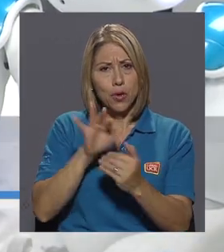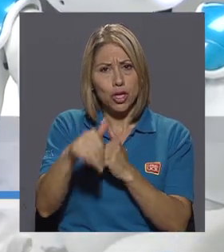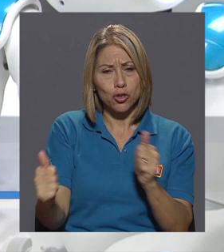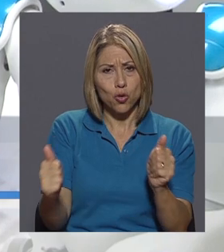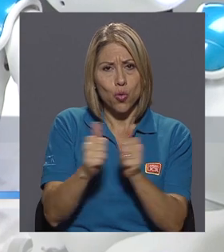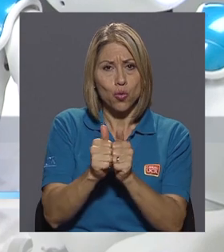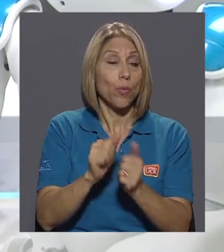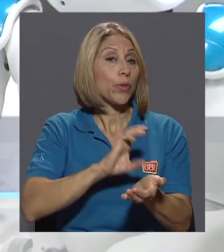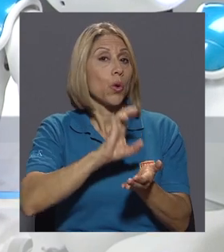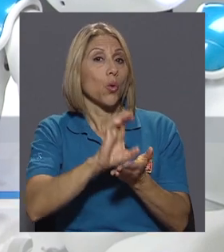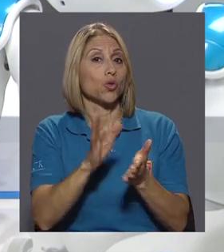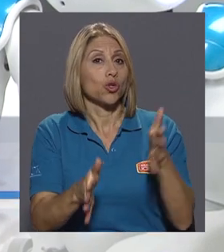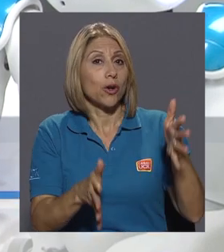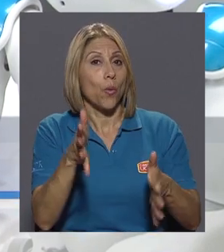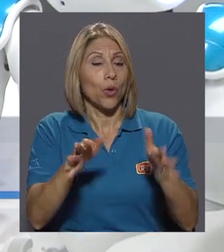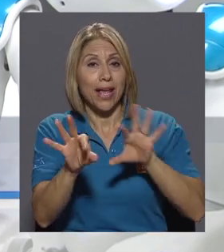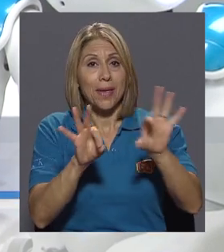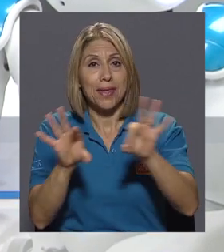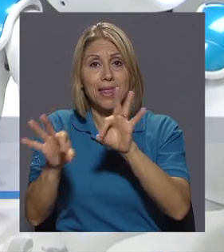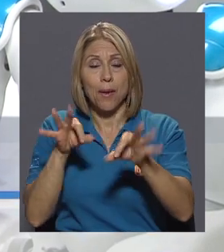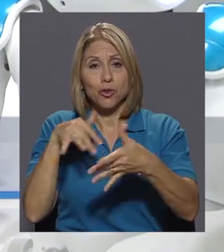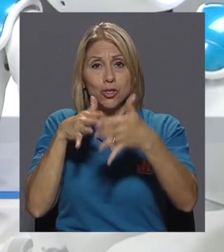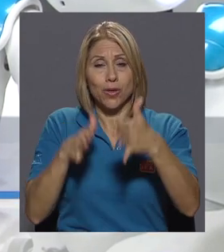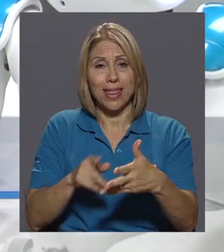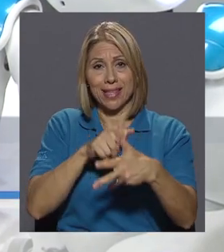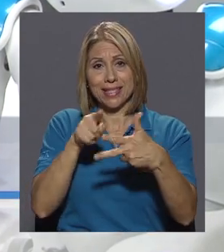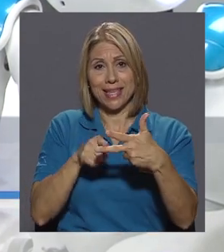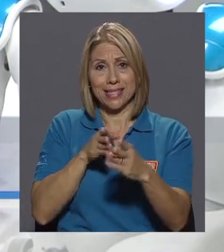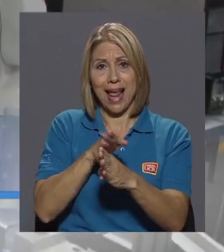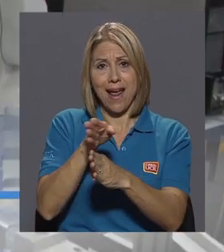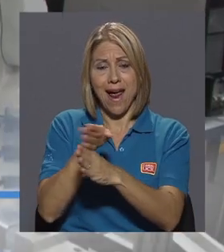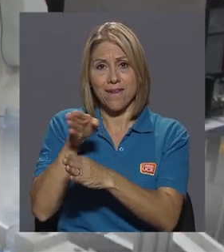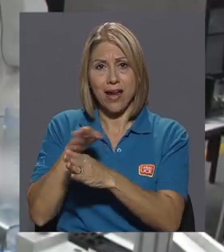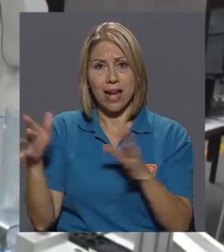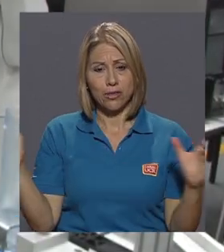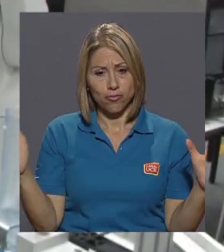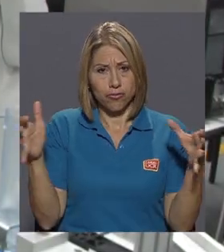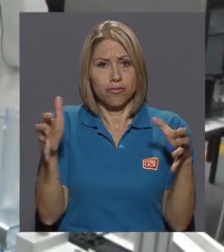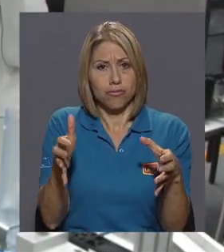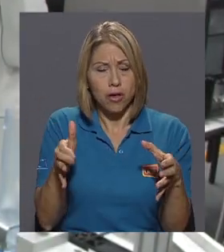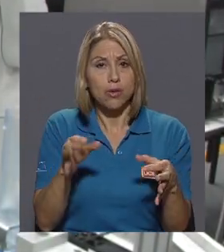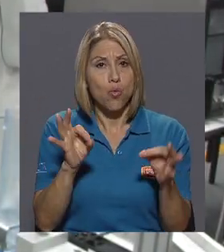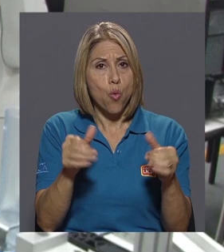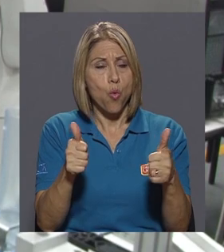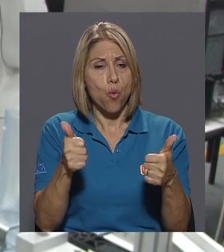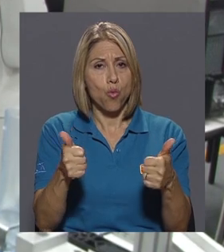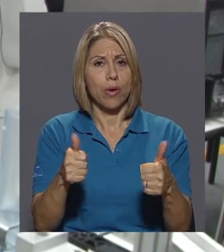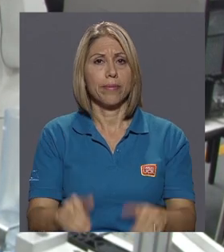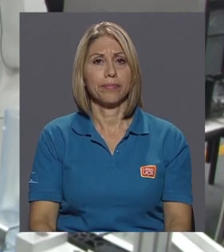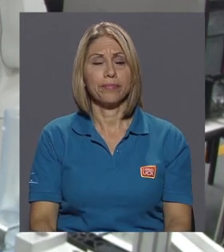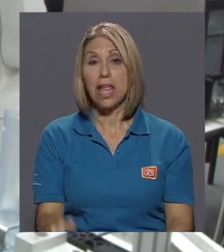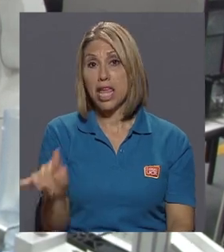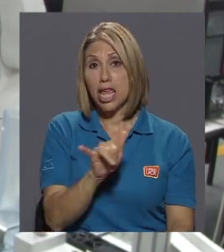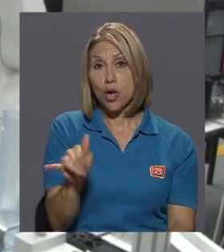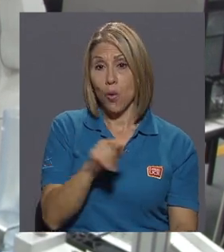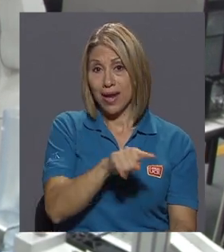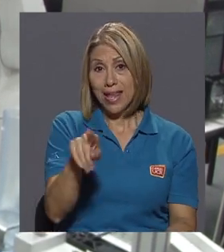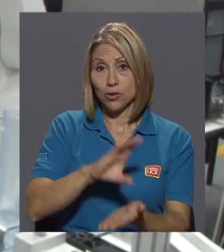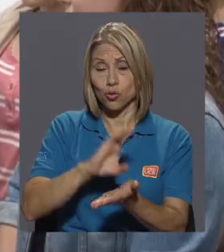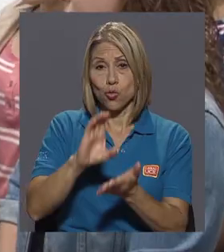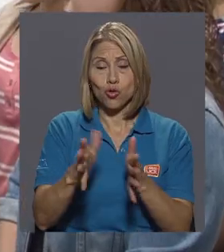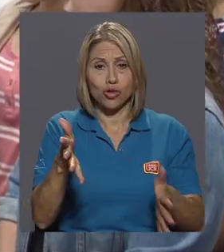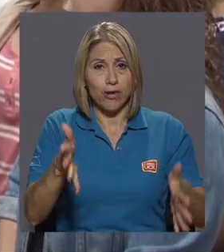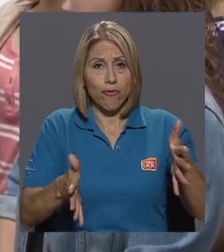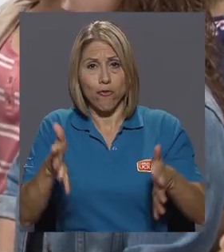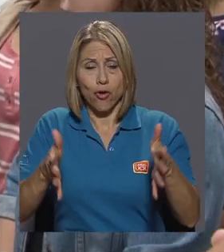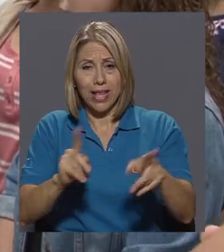hemos estado haciendo, invitamos a estudiantes de las tres carreras. Entonces ha sido muy, muy, muy, muy rico. Al igual que estos cursos de